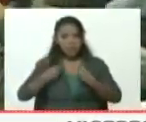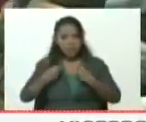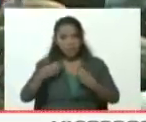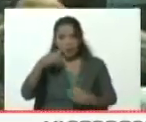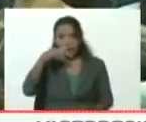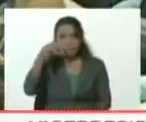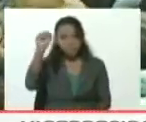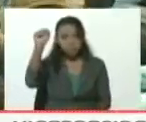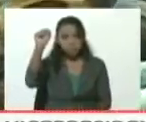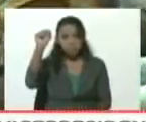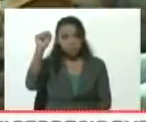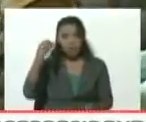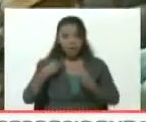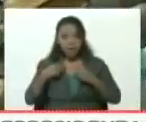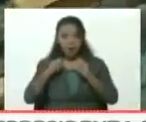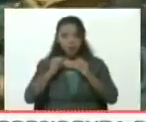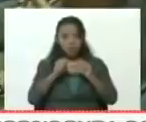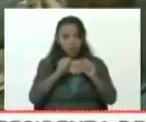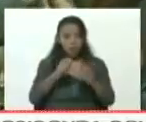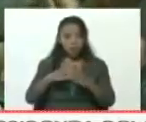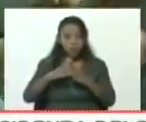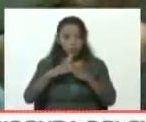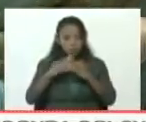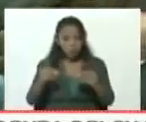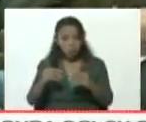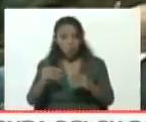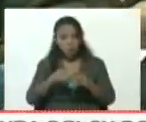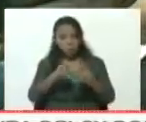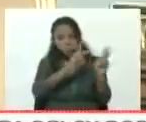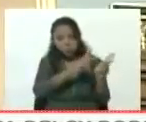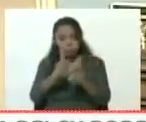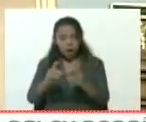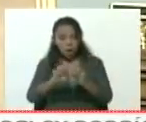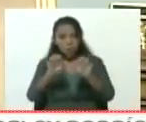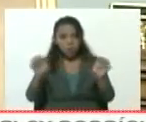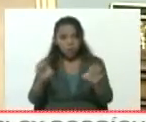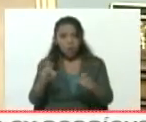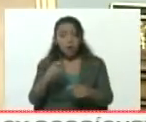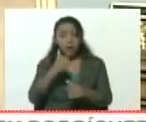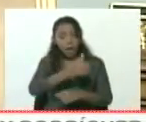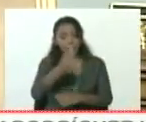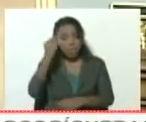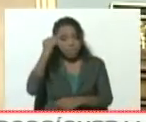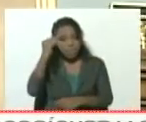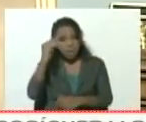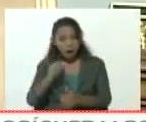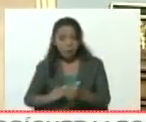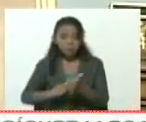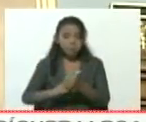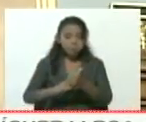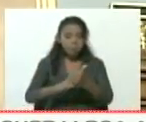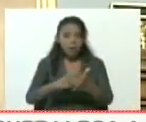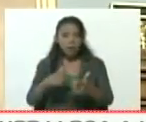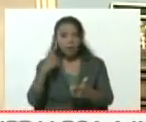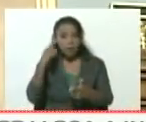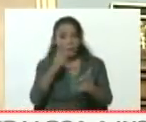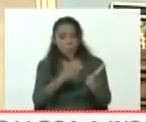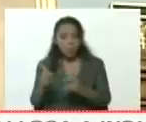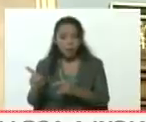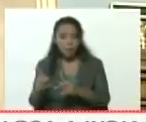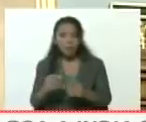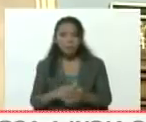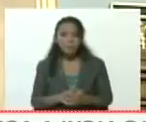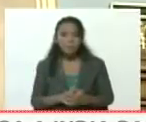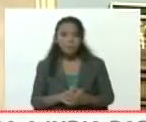Nicolás Maduro, que continúa con todos los programas educativos y que los fortalece día a día! Apenas ayer veíamos la inversión del